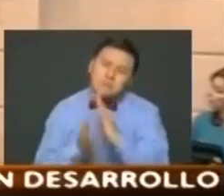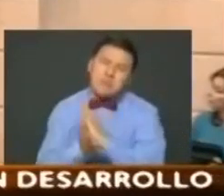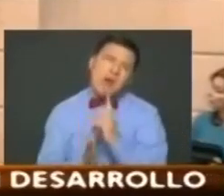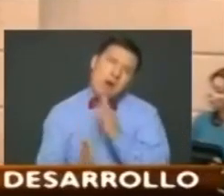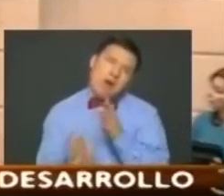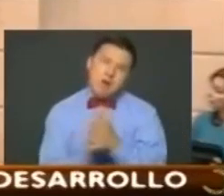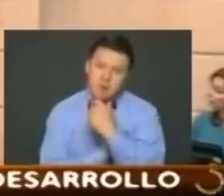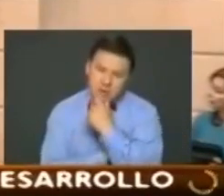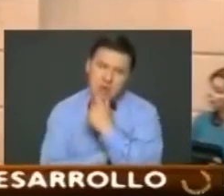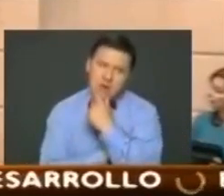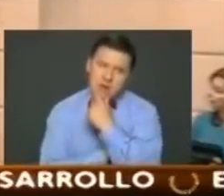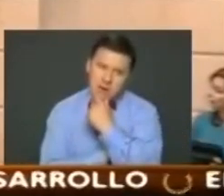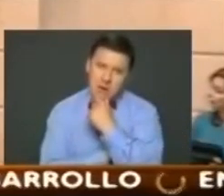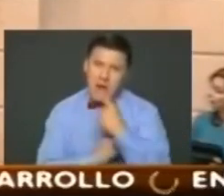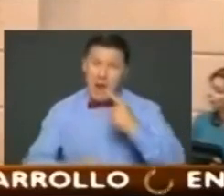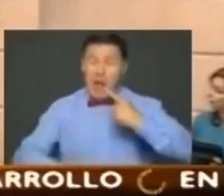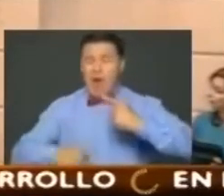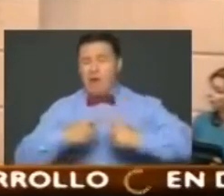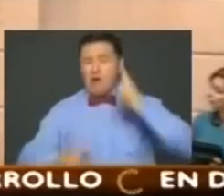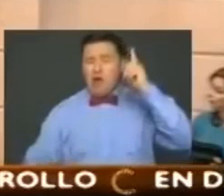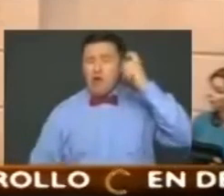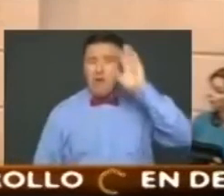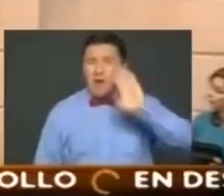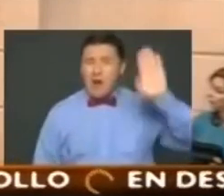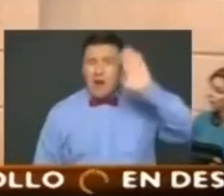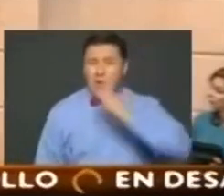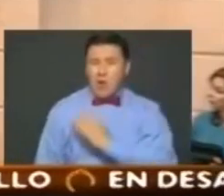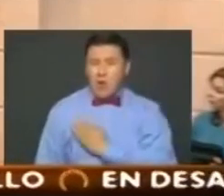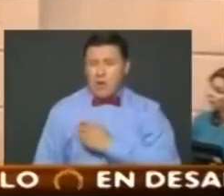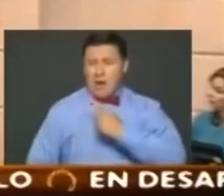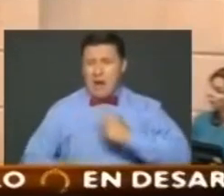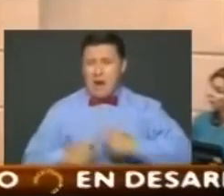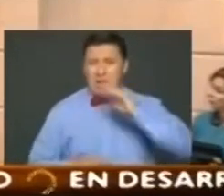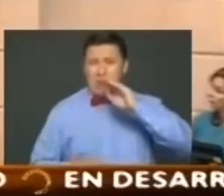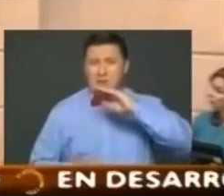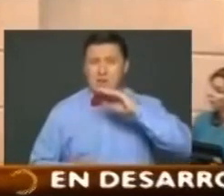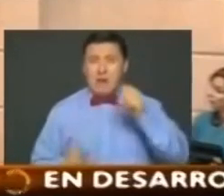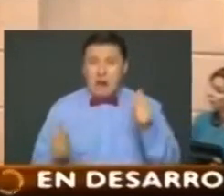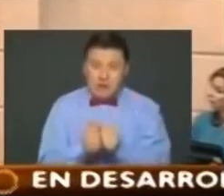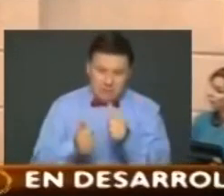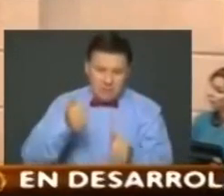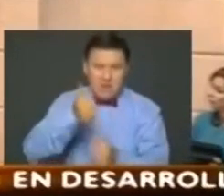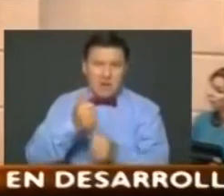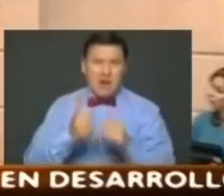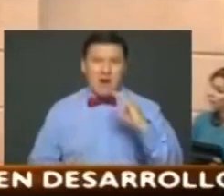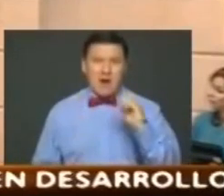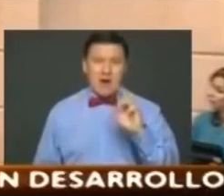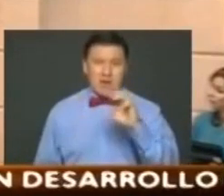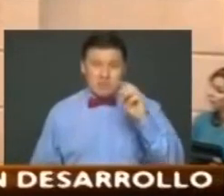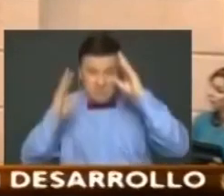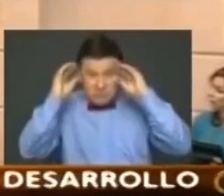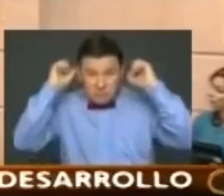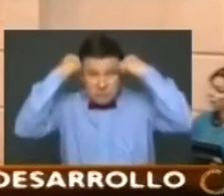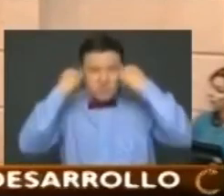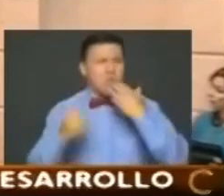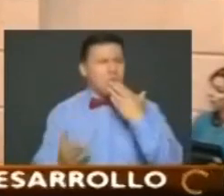que el entonces gobernador de Antioquia, Álvaro Uribe, había solicitado a través de Carlos Castaño que se instruyera gente buena